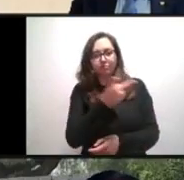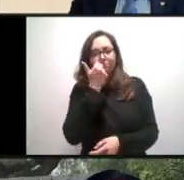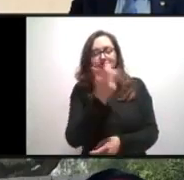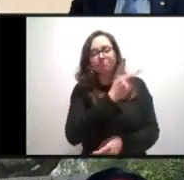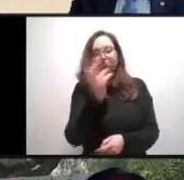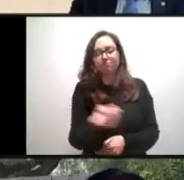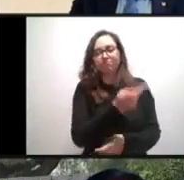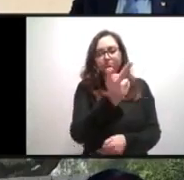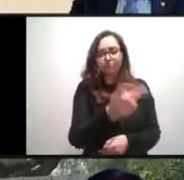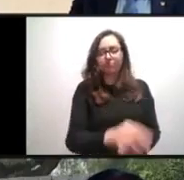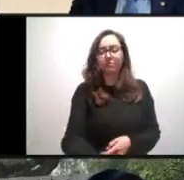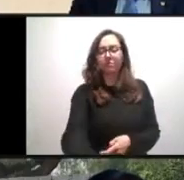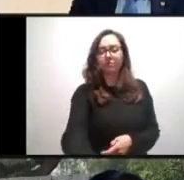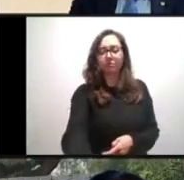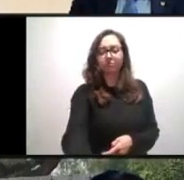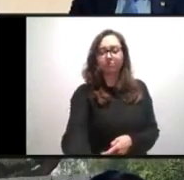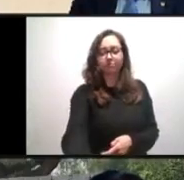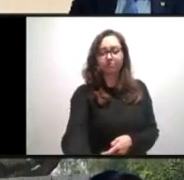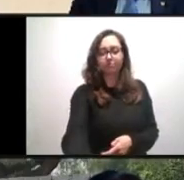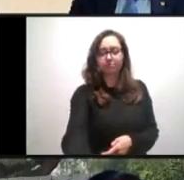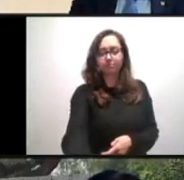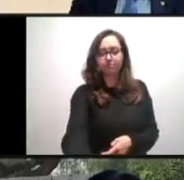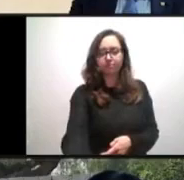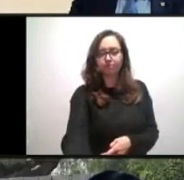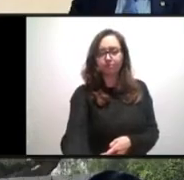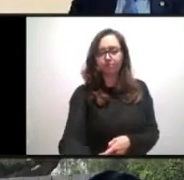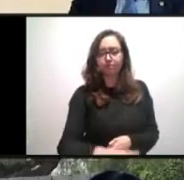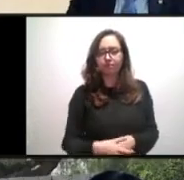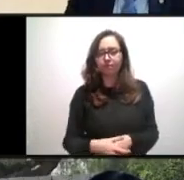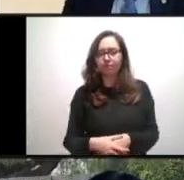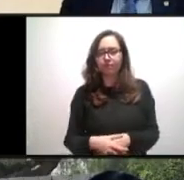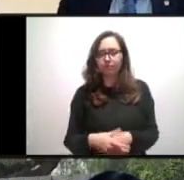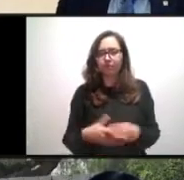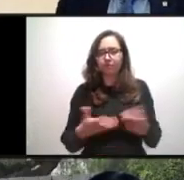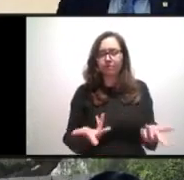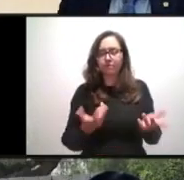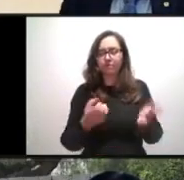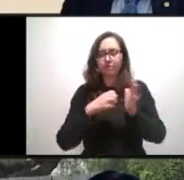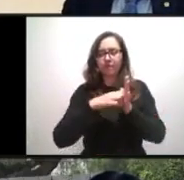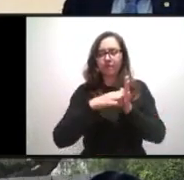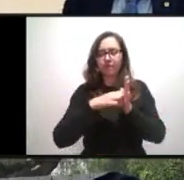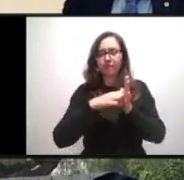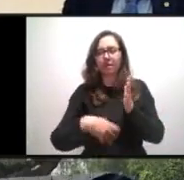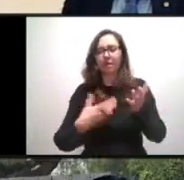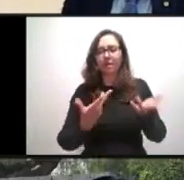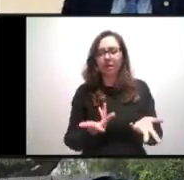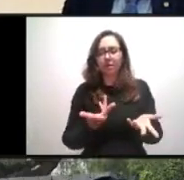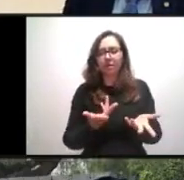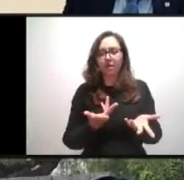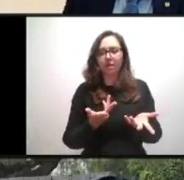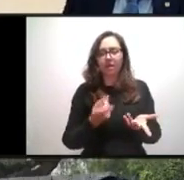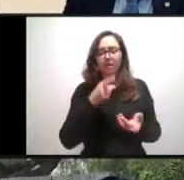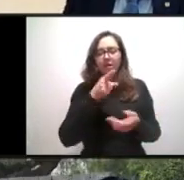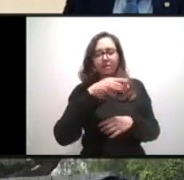¿Cómo es que, digo, los deportistas de alto rendimiento, ya vimos con la doctora Maura cómo el deporte es muy importante